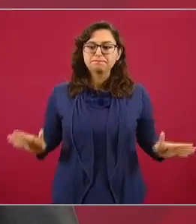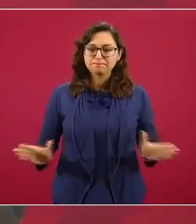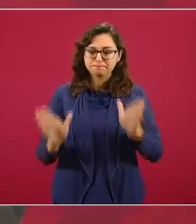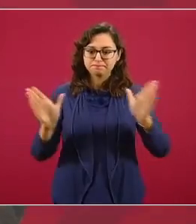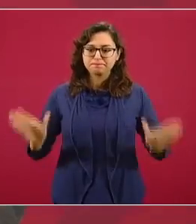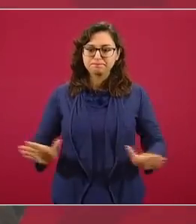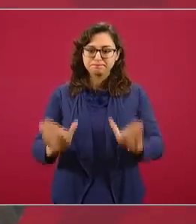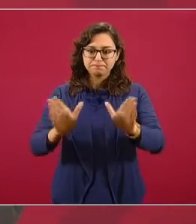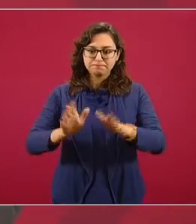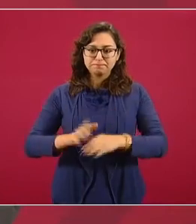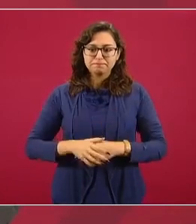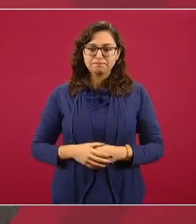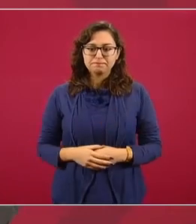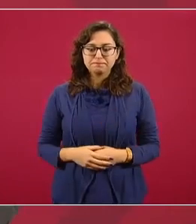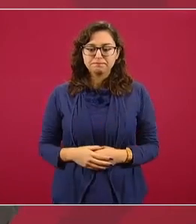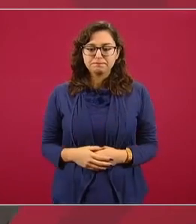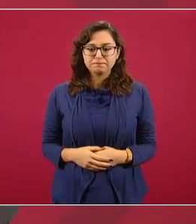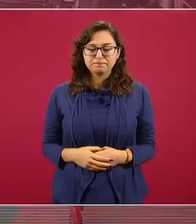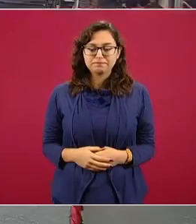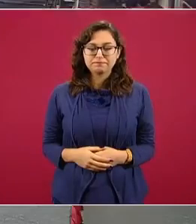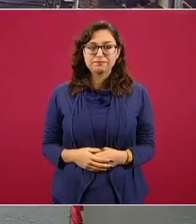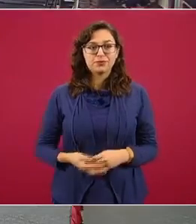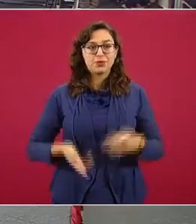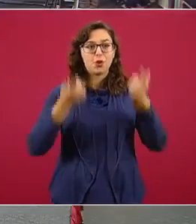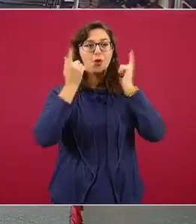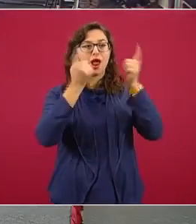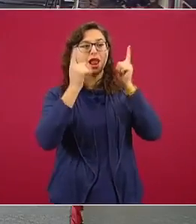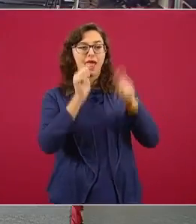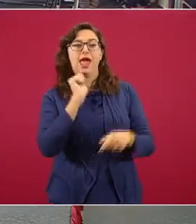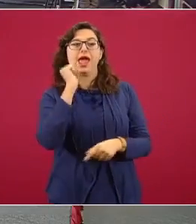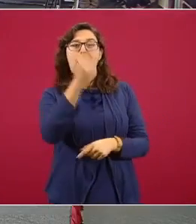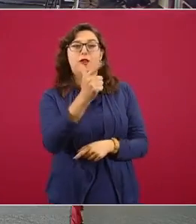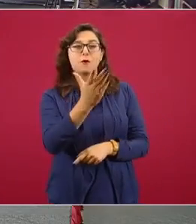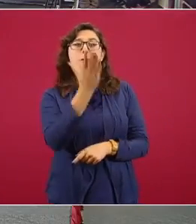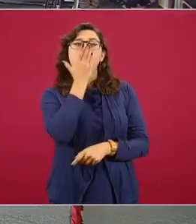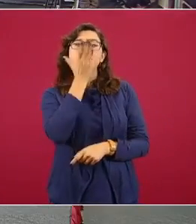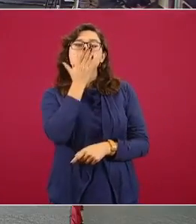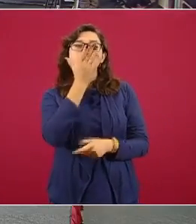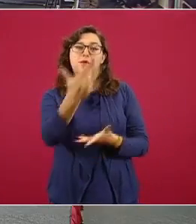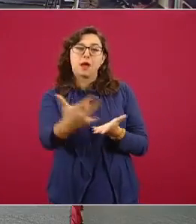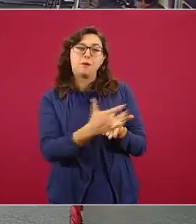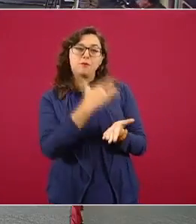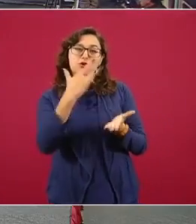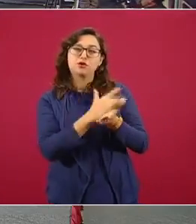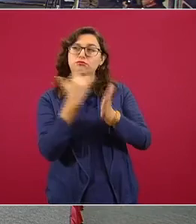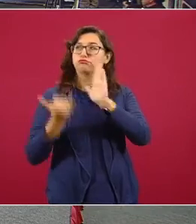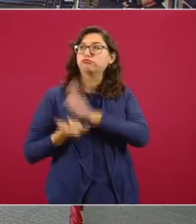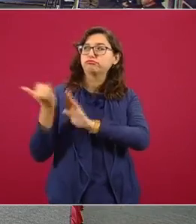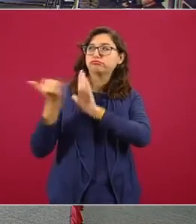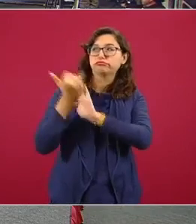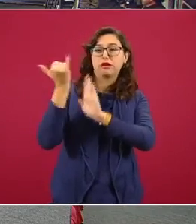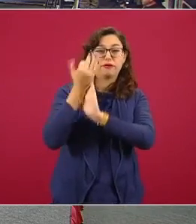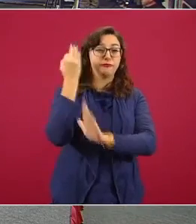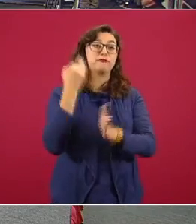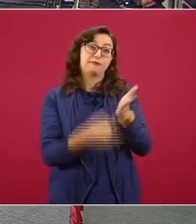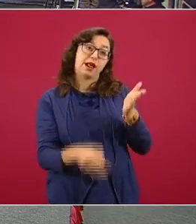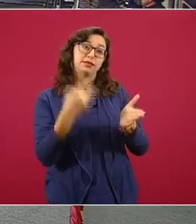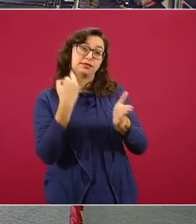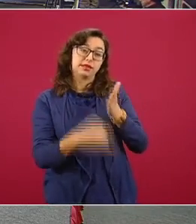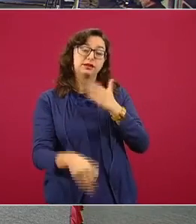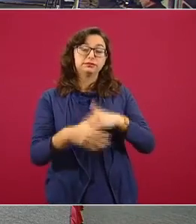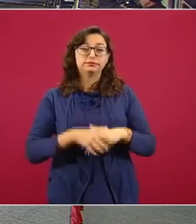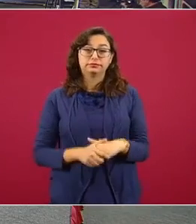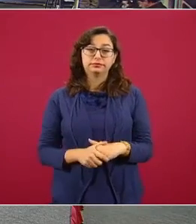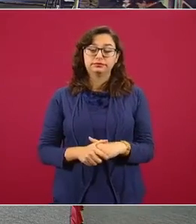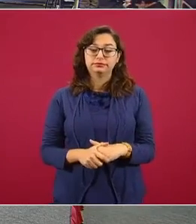país. Hacemos votos porque nos toque algo en Sonora, porque hemos estado escasos de proyectos de infraestructura de gran envergadura, señor